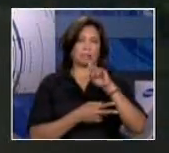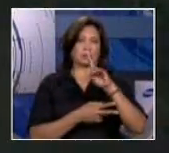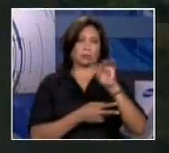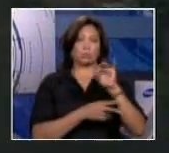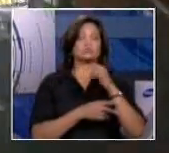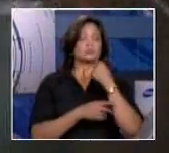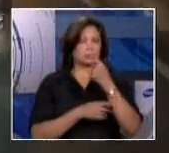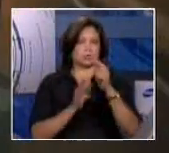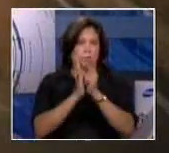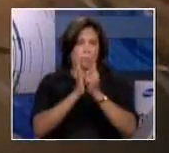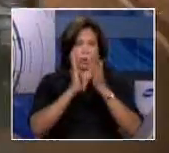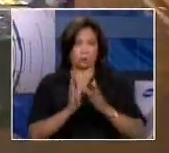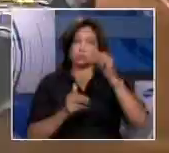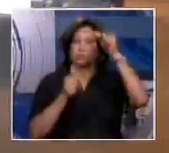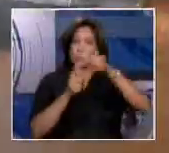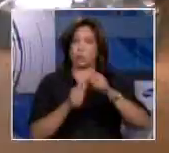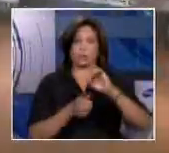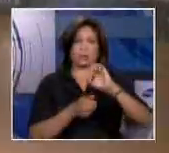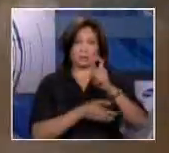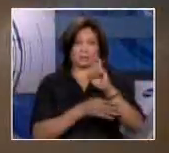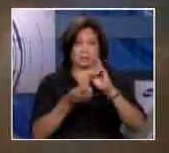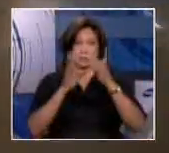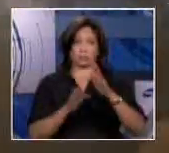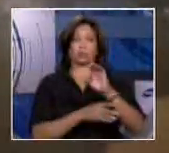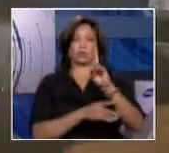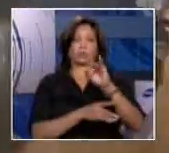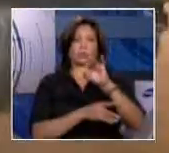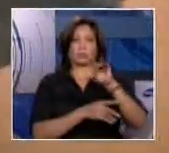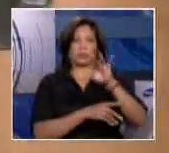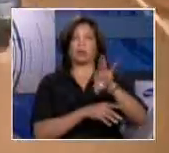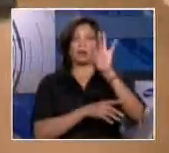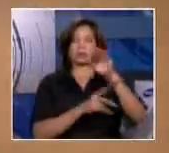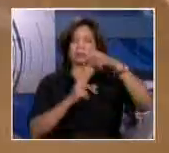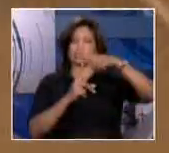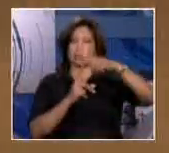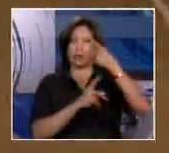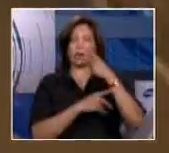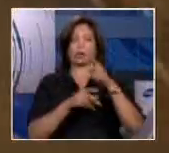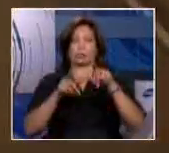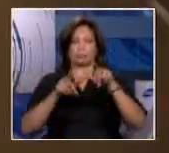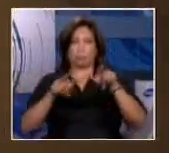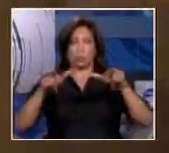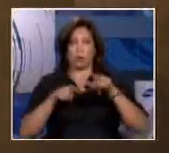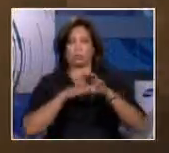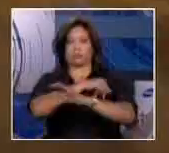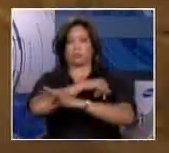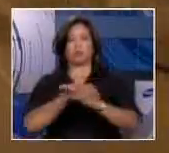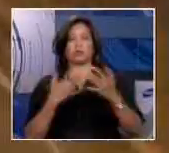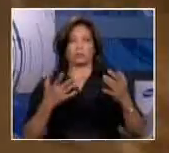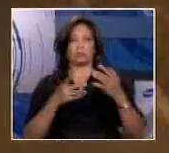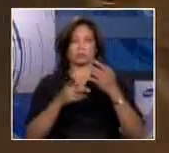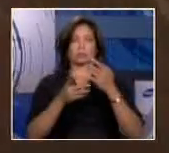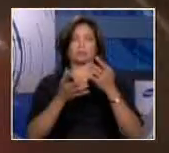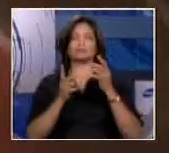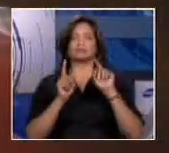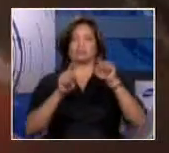sus abogados. Se recuerda que el exdirector de la DICAN fue quien detectó en San Cristóbal un laboratorio de drogas y quien hizo ir